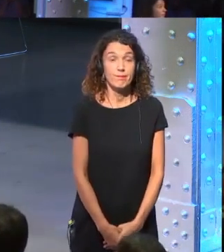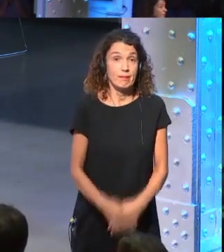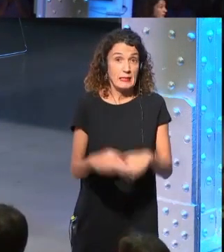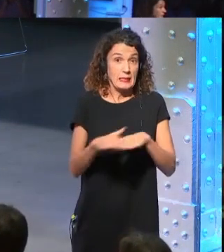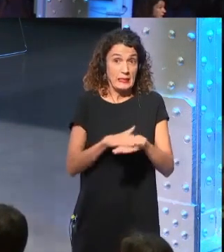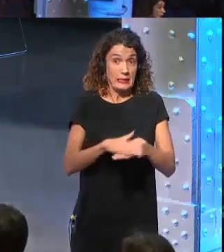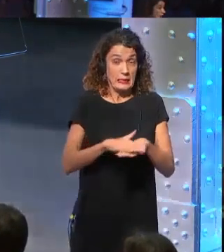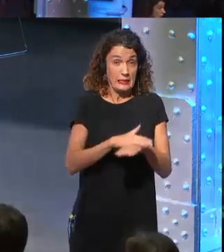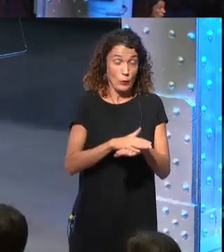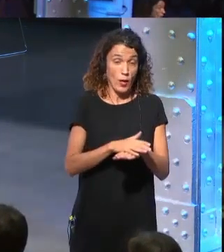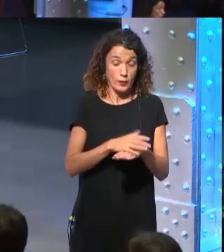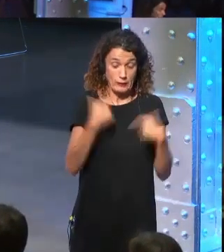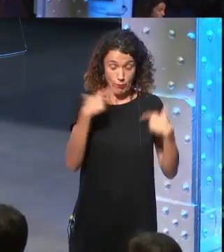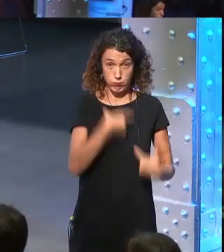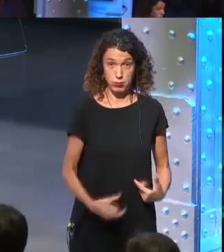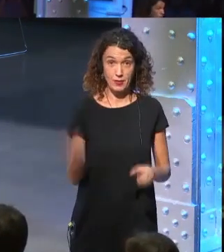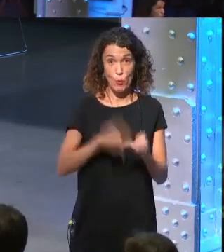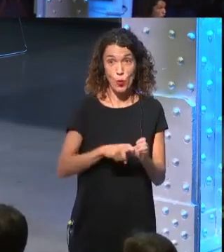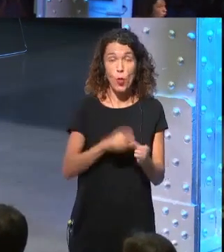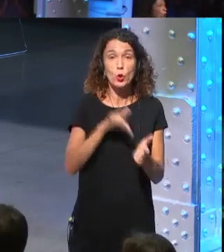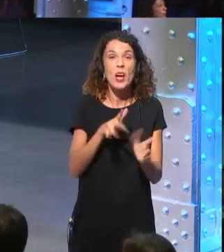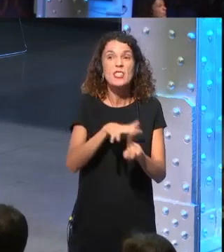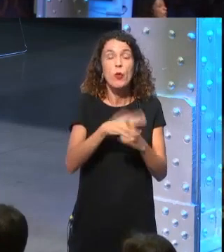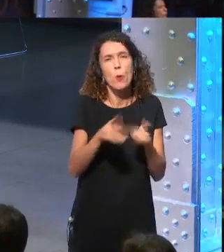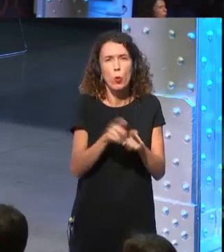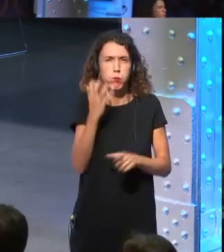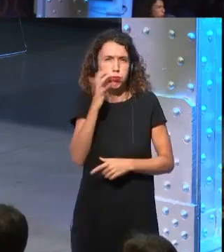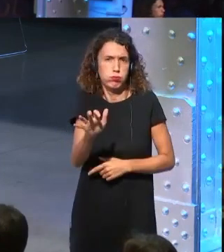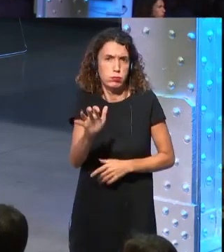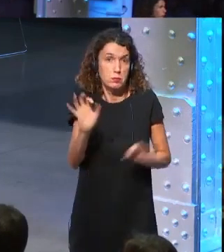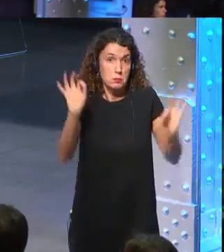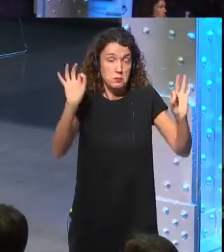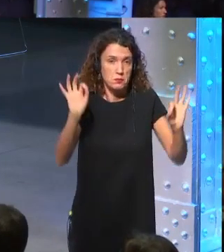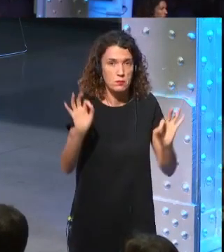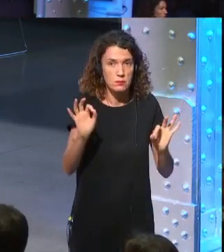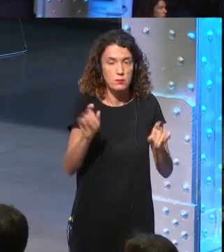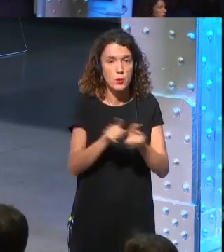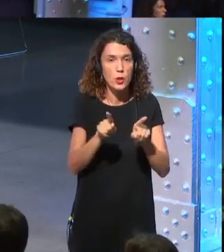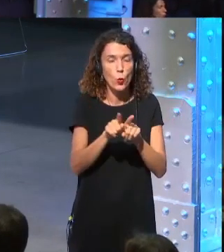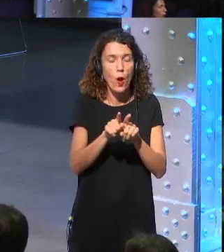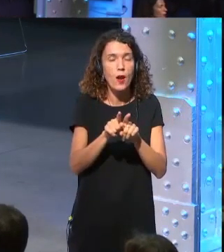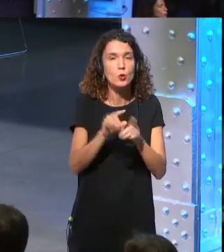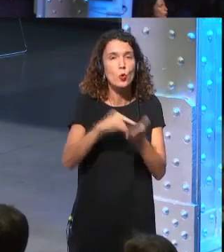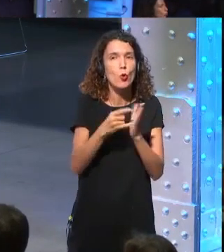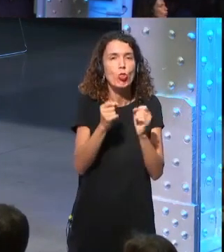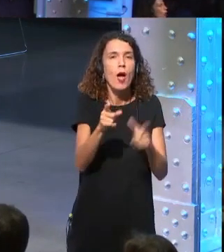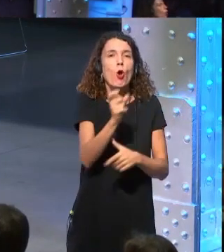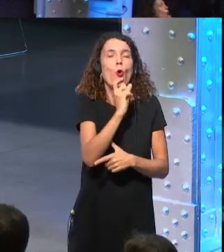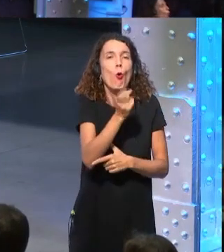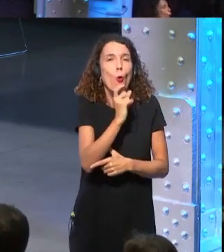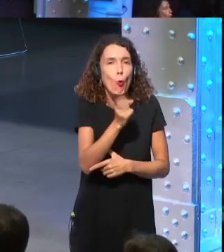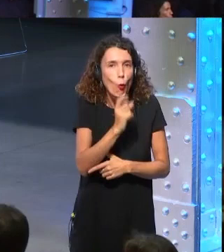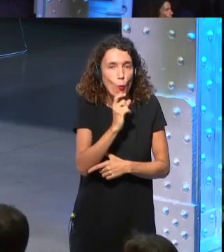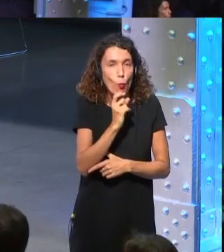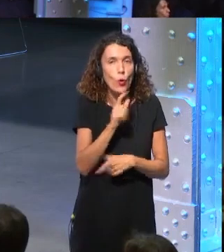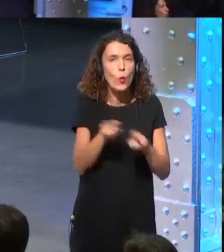Siento estar involucrado en una situación paradójica que solo se me ocurre resolver con el